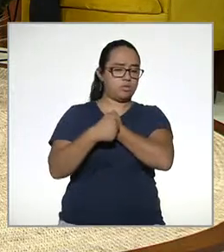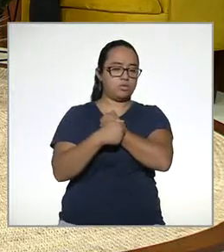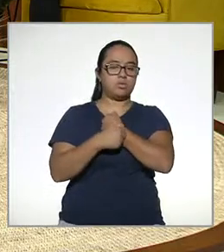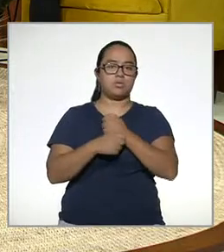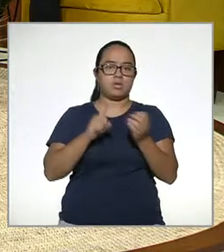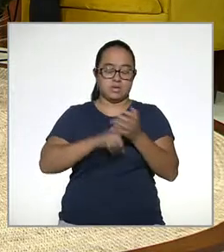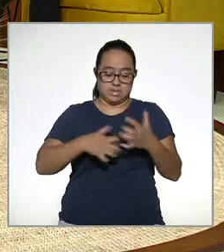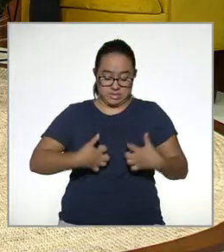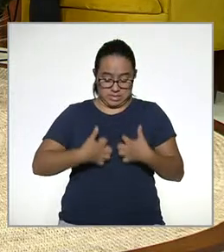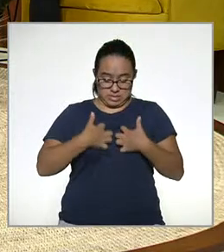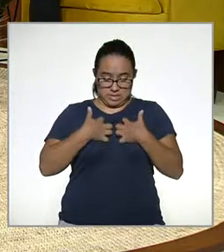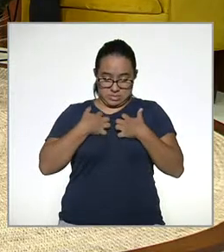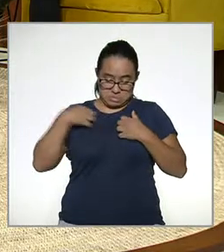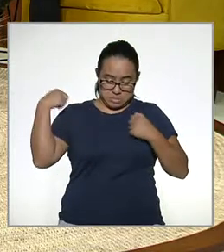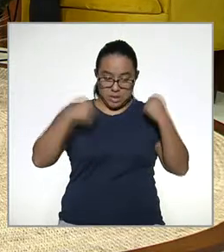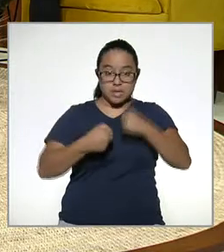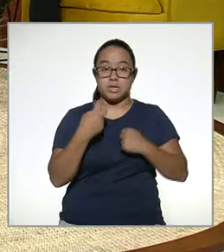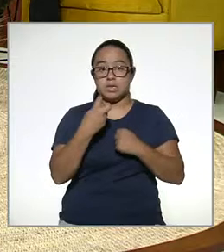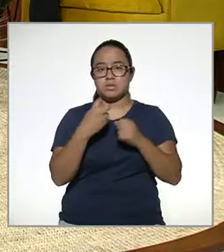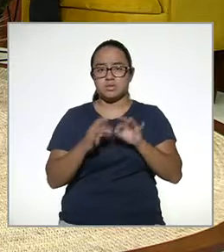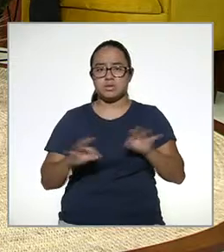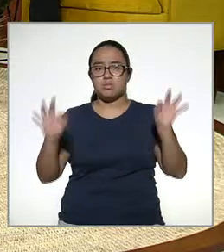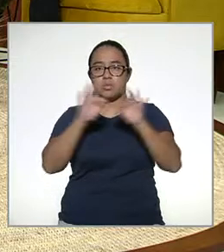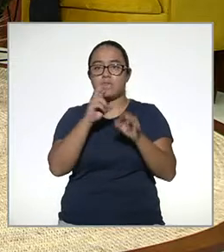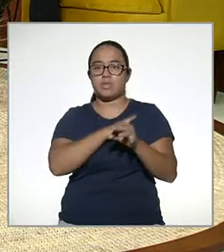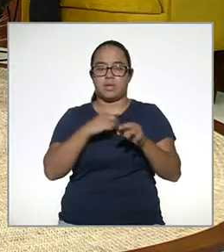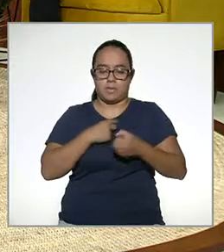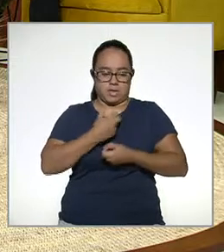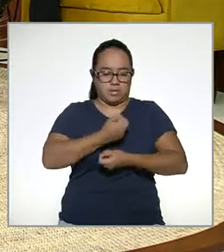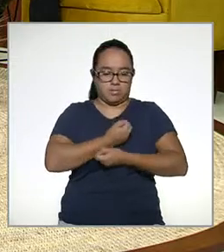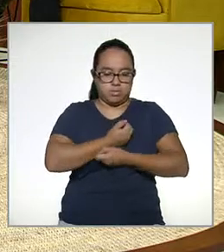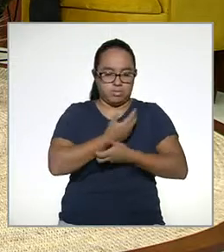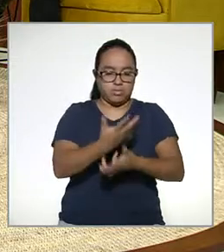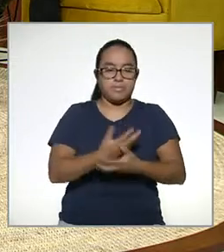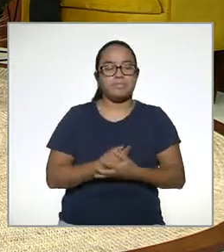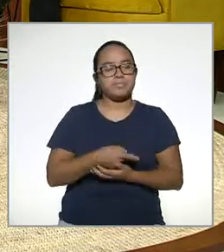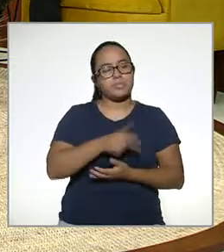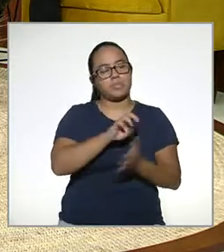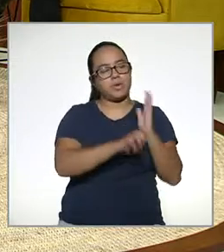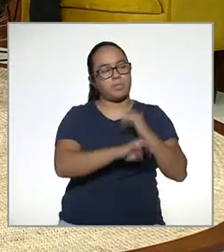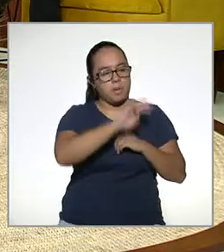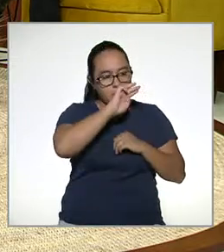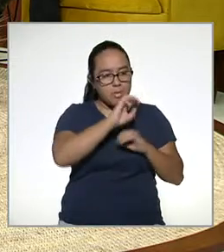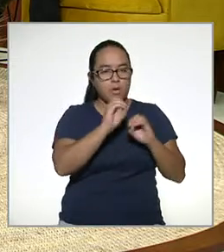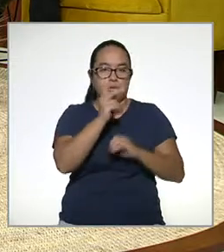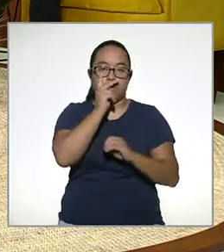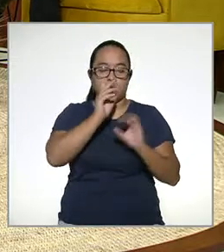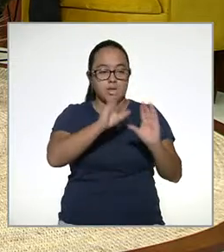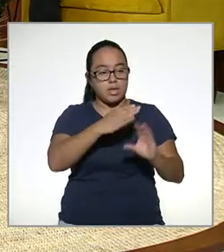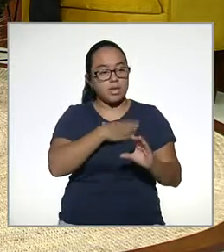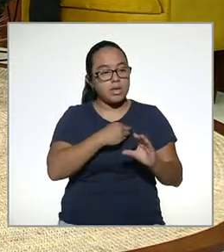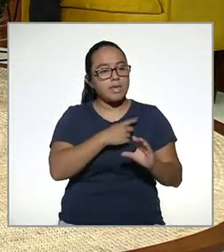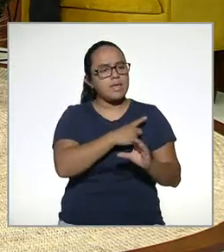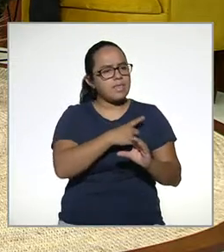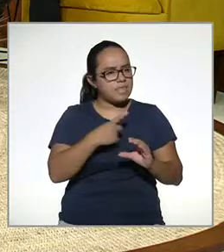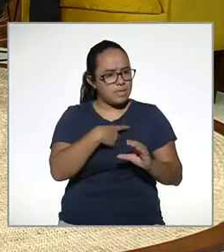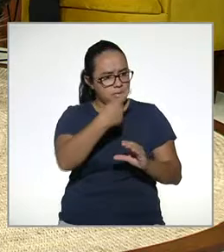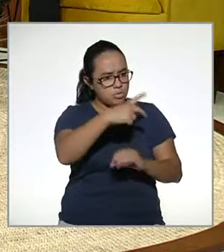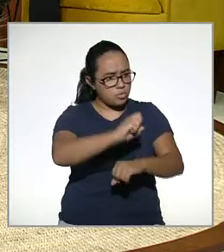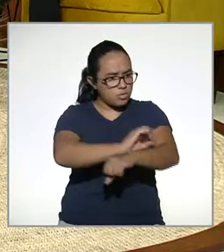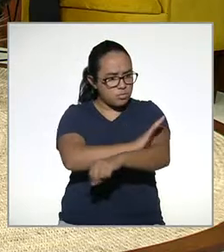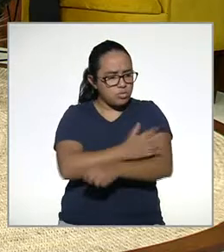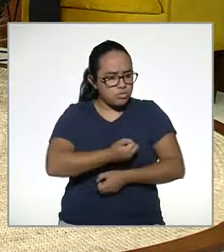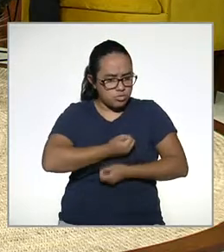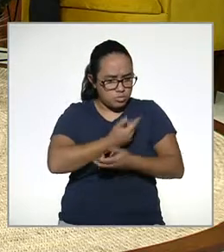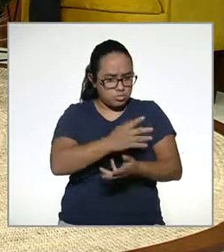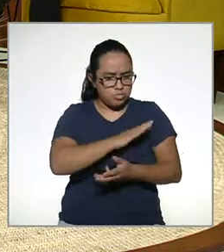agresividad también, que también es importante también sacarla de una u otra manera, ¿no? Pero, ¿una madre o un padre puede enseñarle a un hijo a expresar sus emociones?